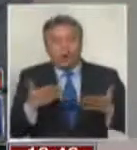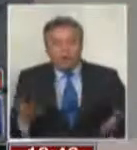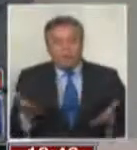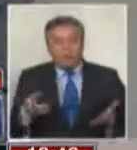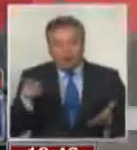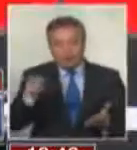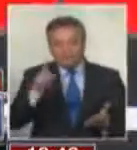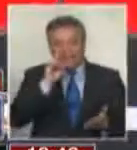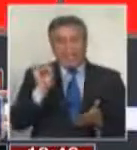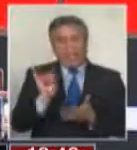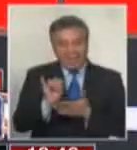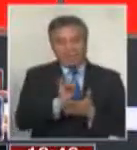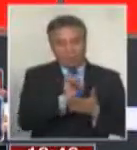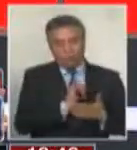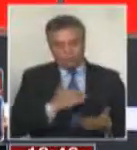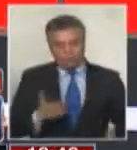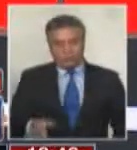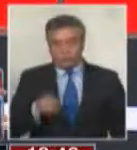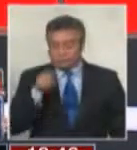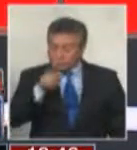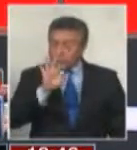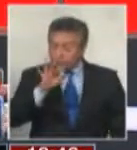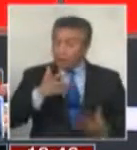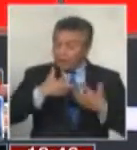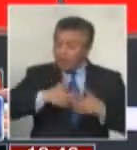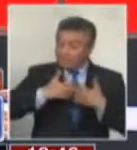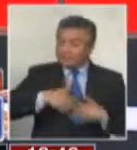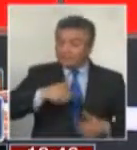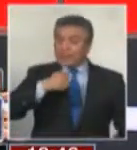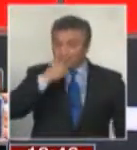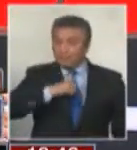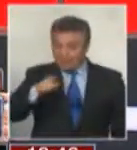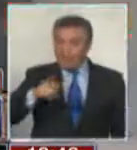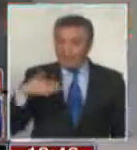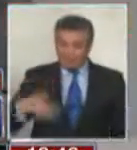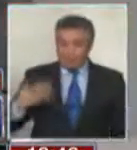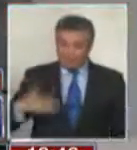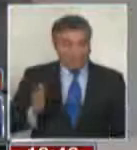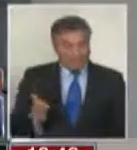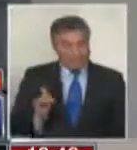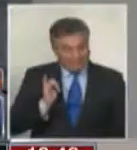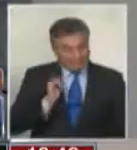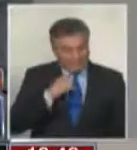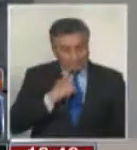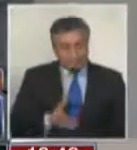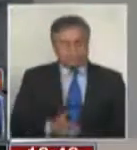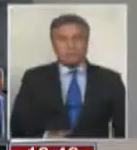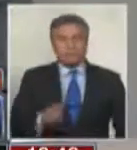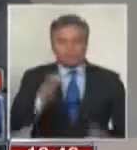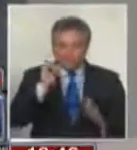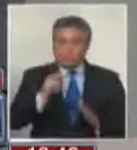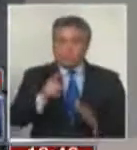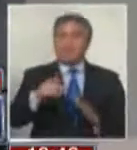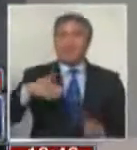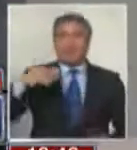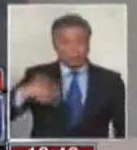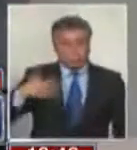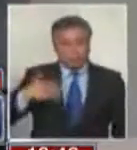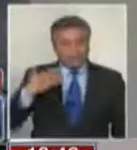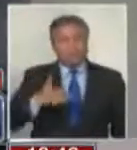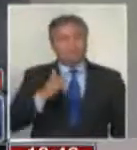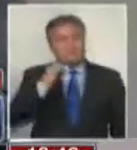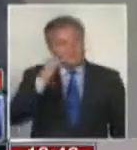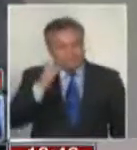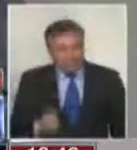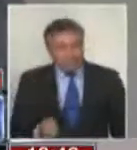y su labor para esa prueba así sea es relevante claro pero es relevante siempre y cuando